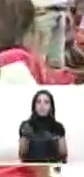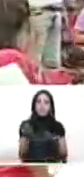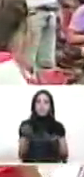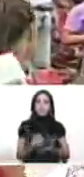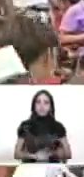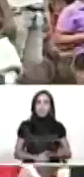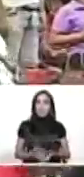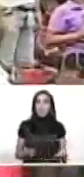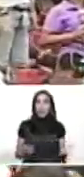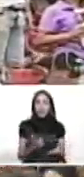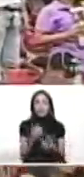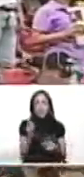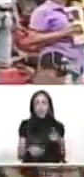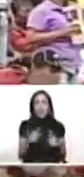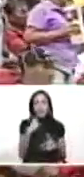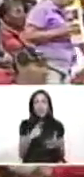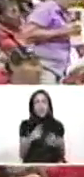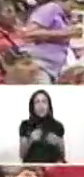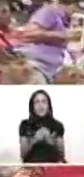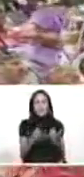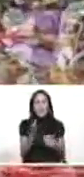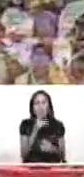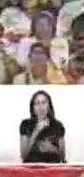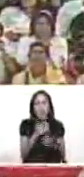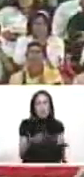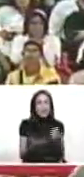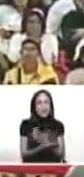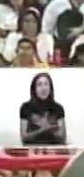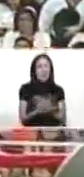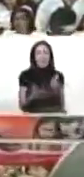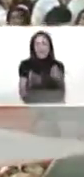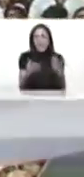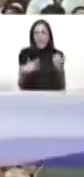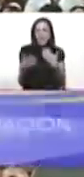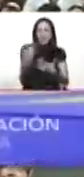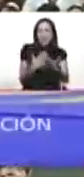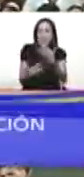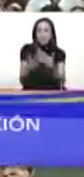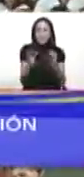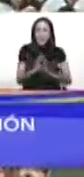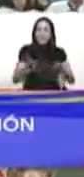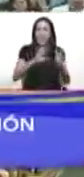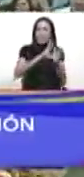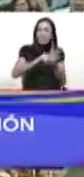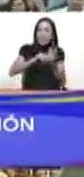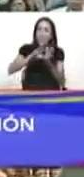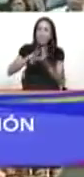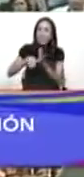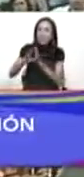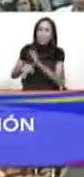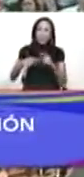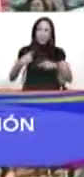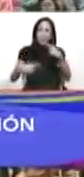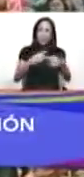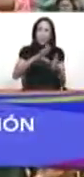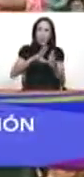La lucha contra la indolencia, el burocratismo y la corrupción.